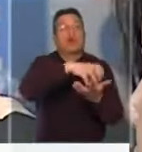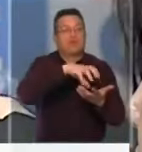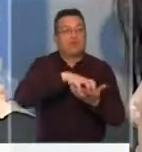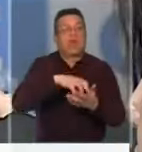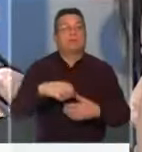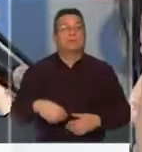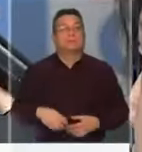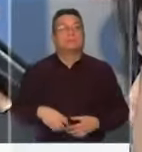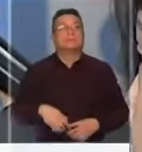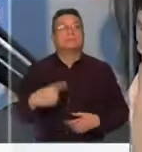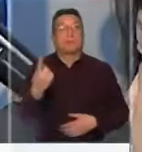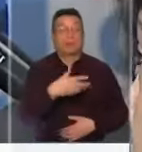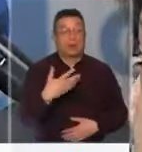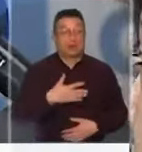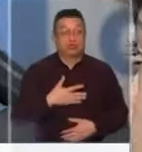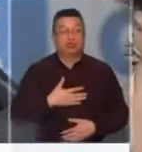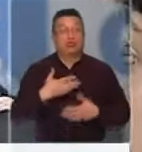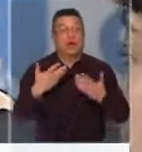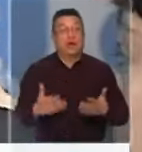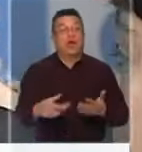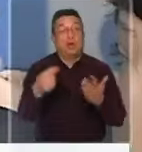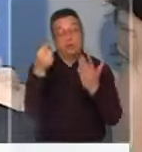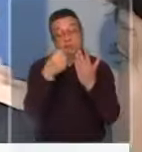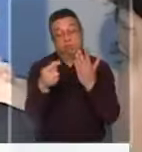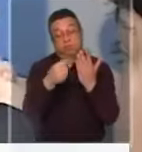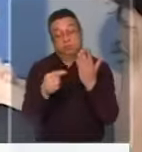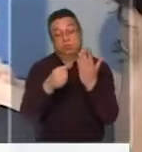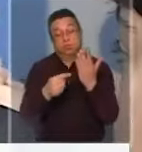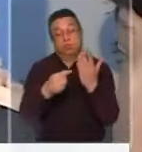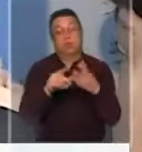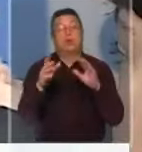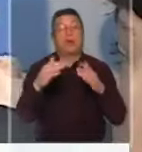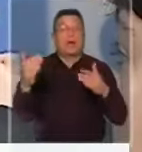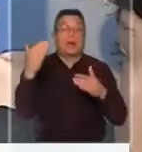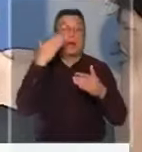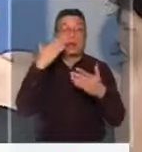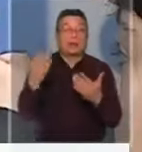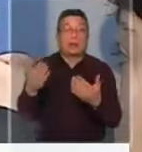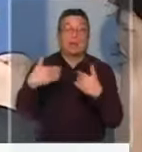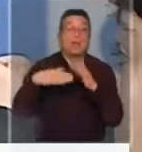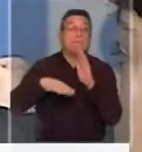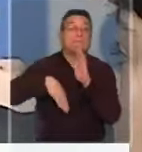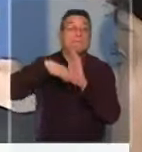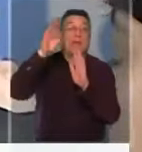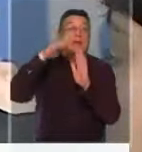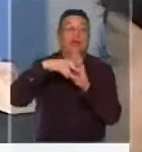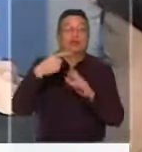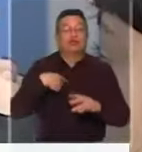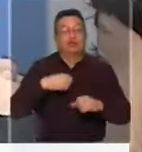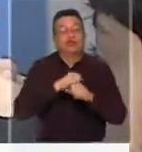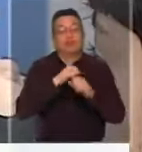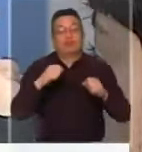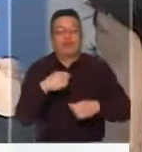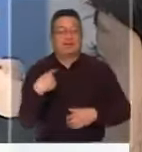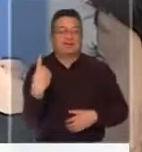Estamos con un resultado que casi nos entrega la mayoría, entonces no podríamos nosotros